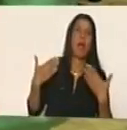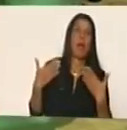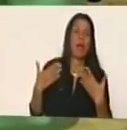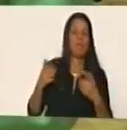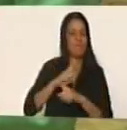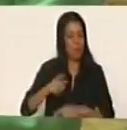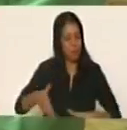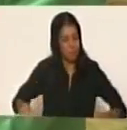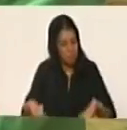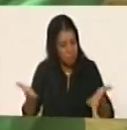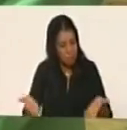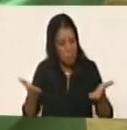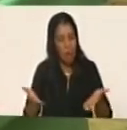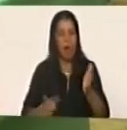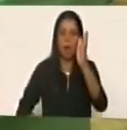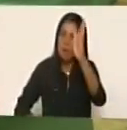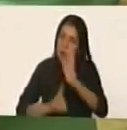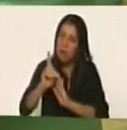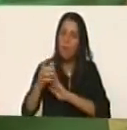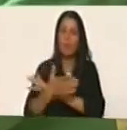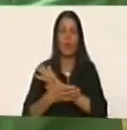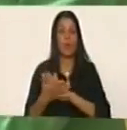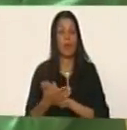superarla. Esas palabras de Einstein,